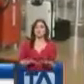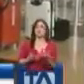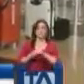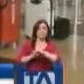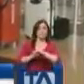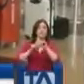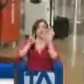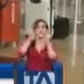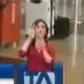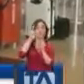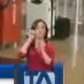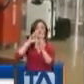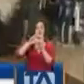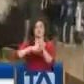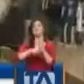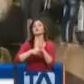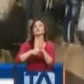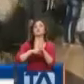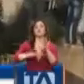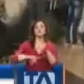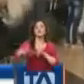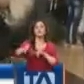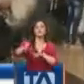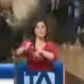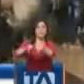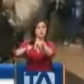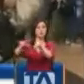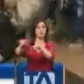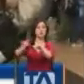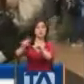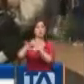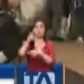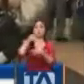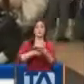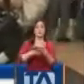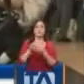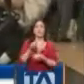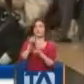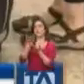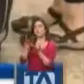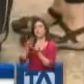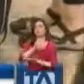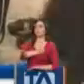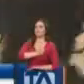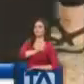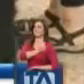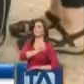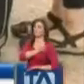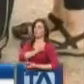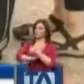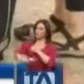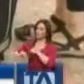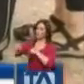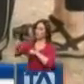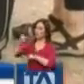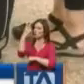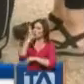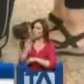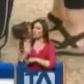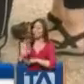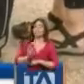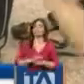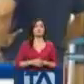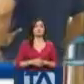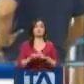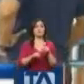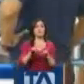las 8 horas con 40 minutos tenían previsto despegar y fueron informados de la situación y devueltos a sus hoteles. De ellos, pocos